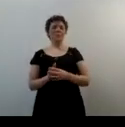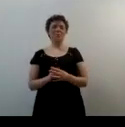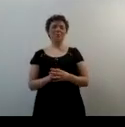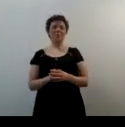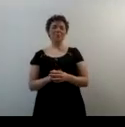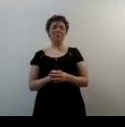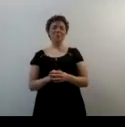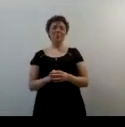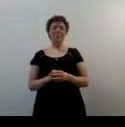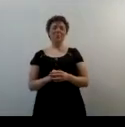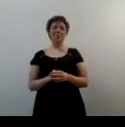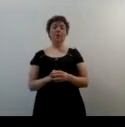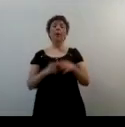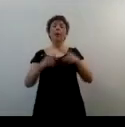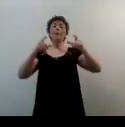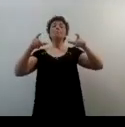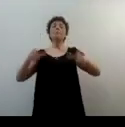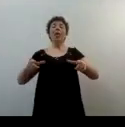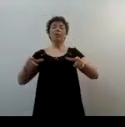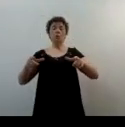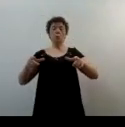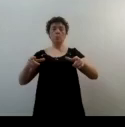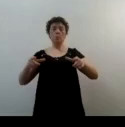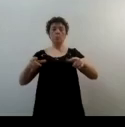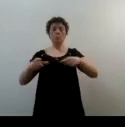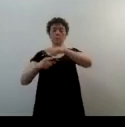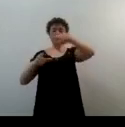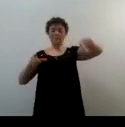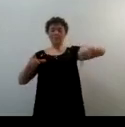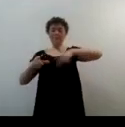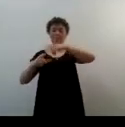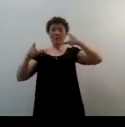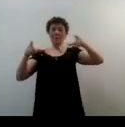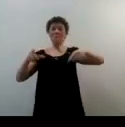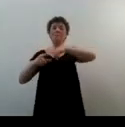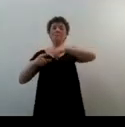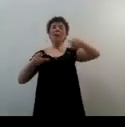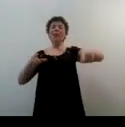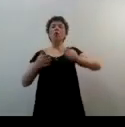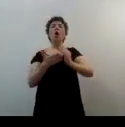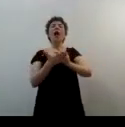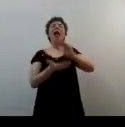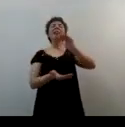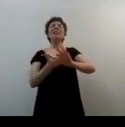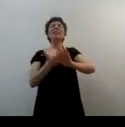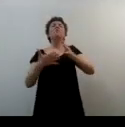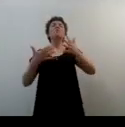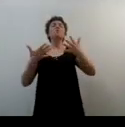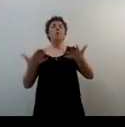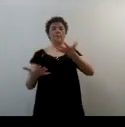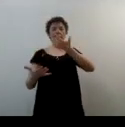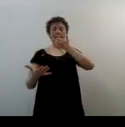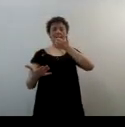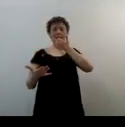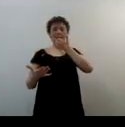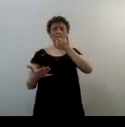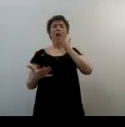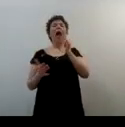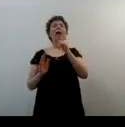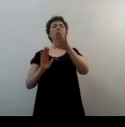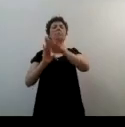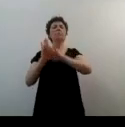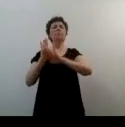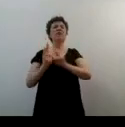el plato. Lo que es el plato o lo que es qué cantidad tengo que consumir. Pues, por ejemplo, hay referencias que son muy